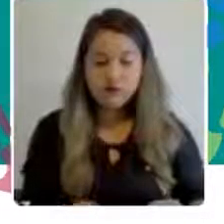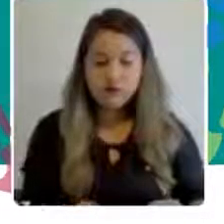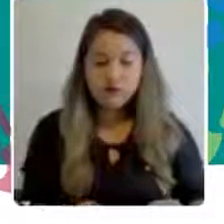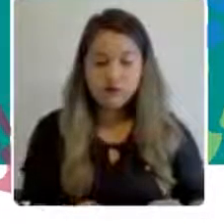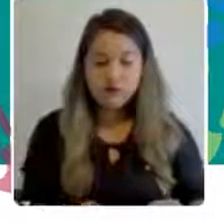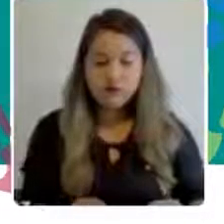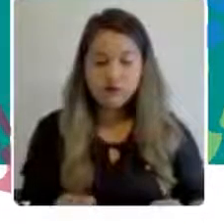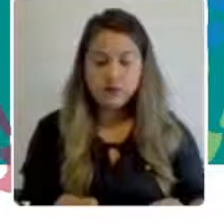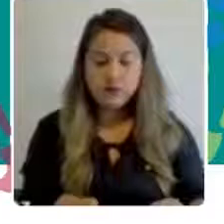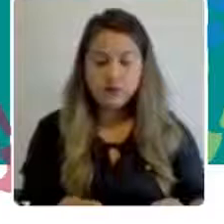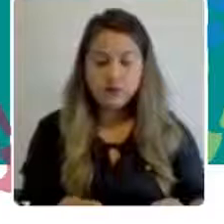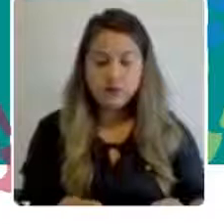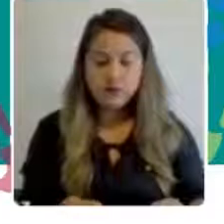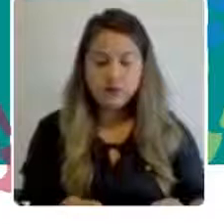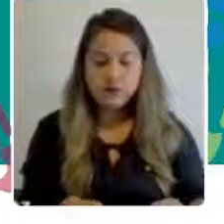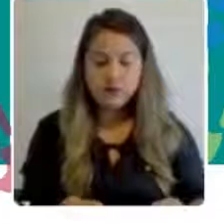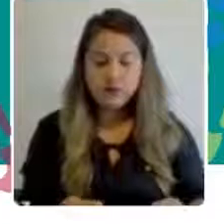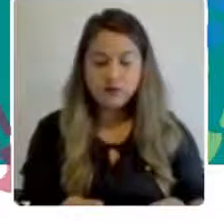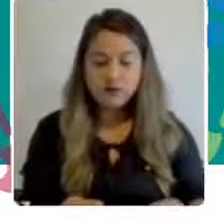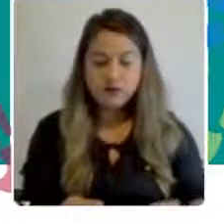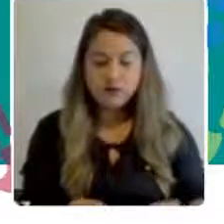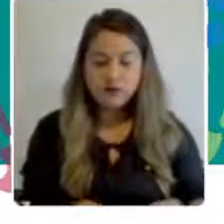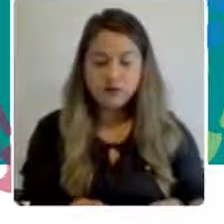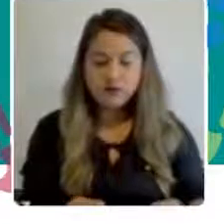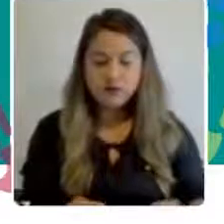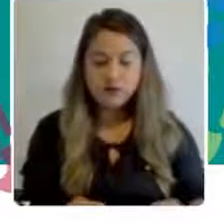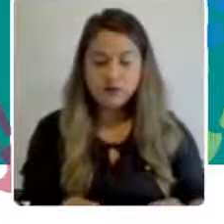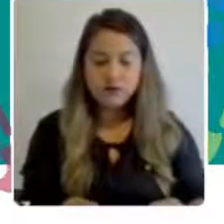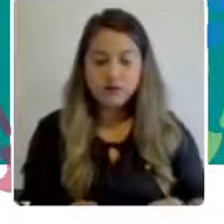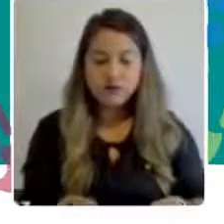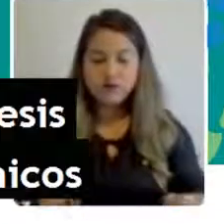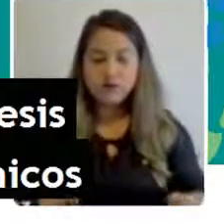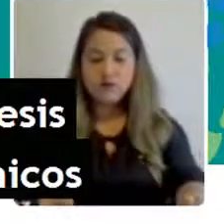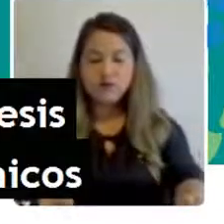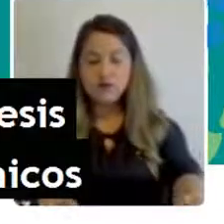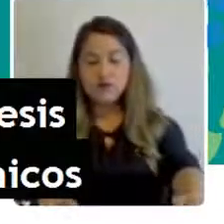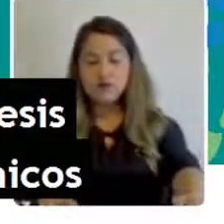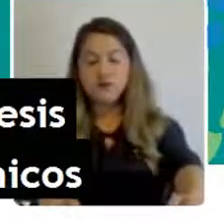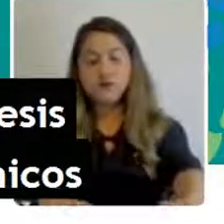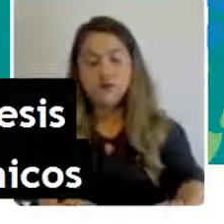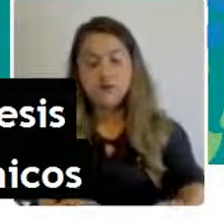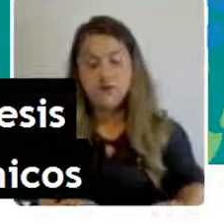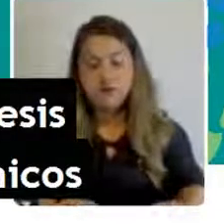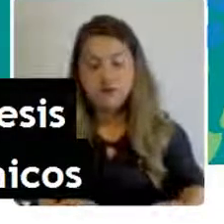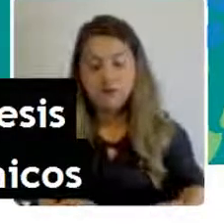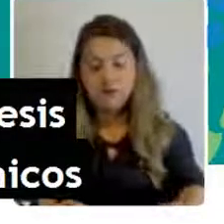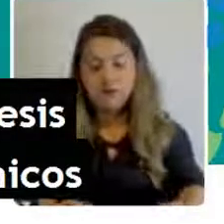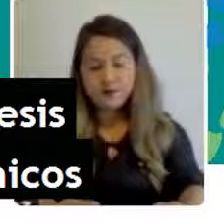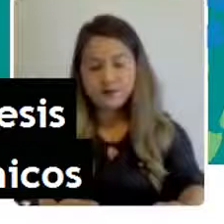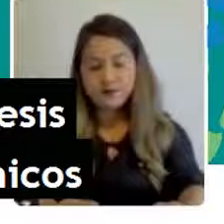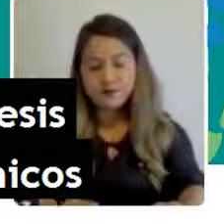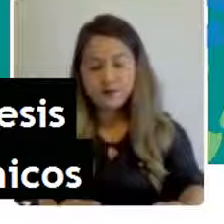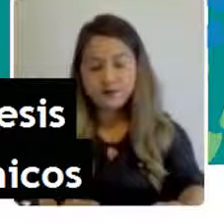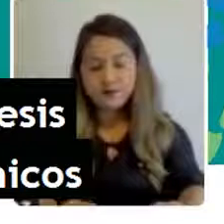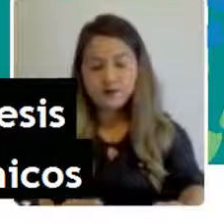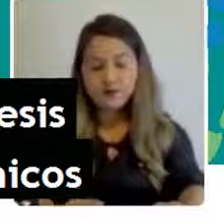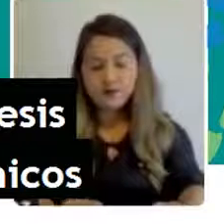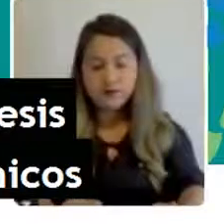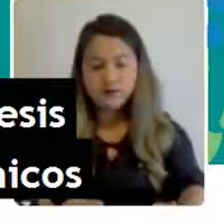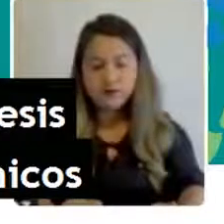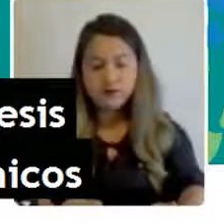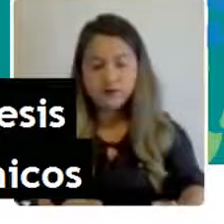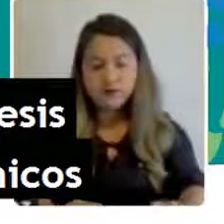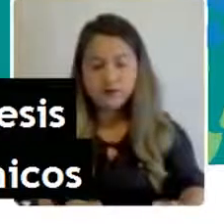Podemos tratar de identificar también los productos, y todo esto lleva a generar una hipótesis